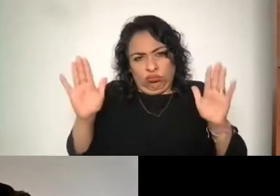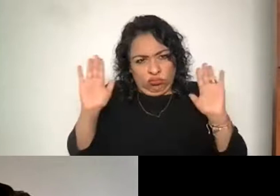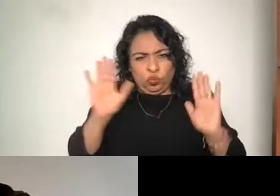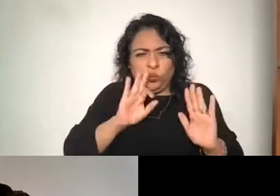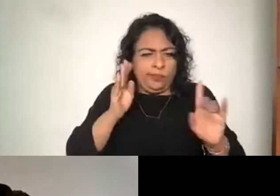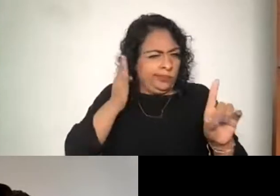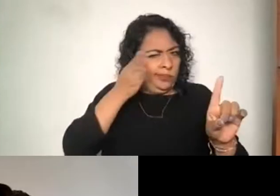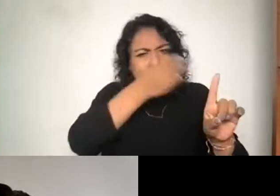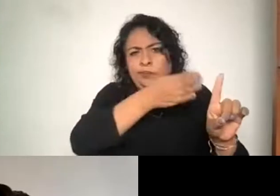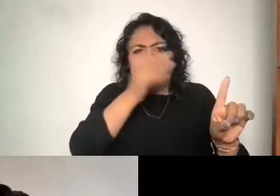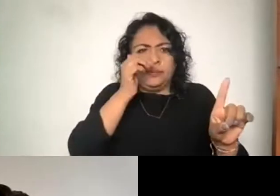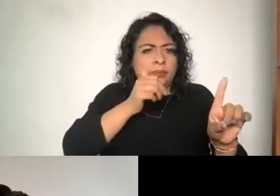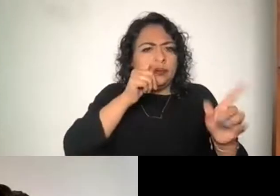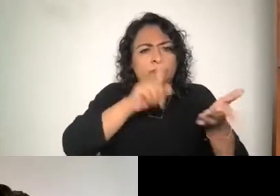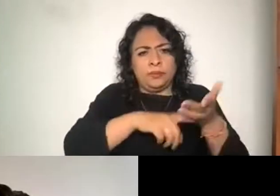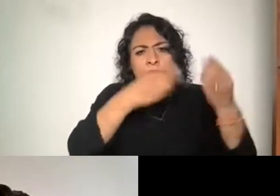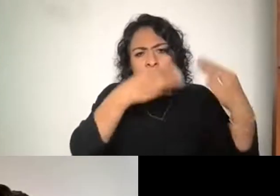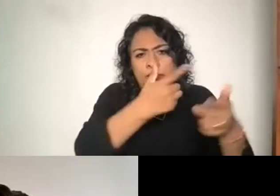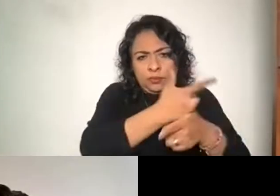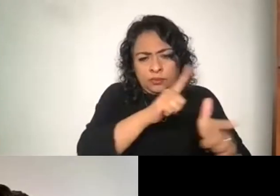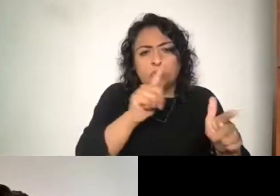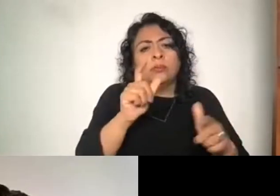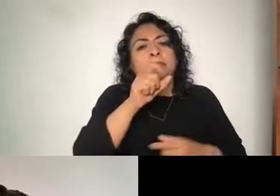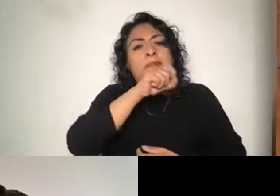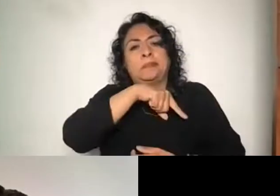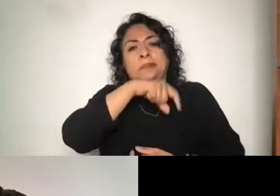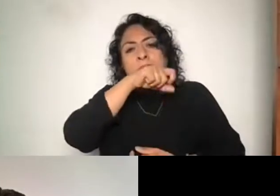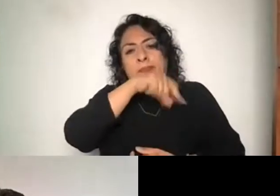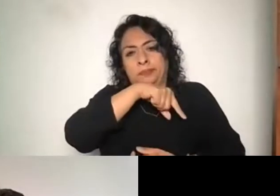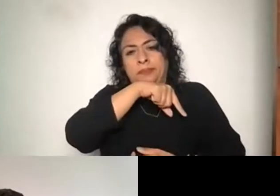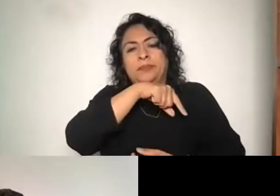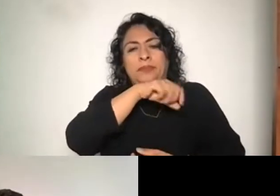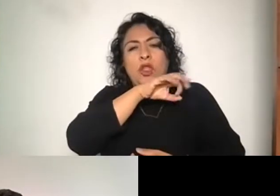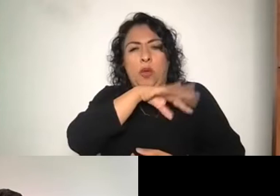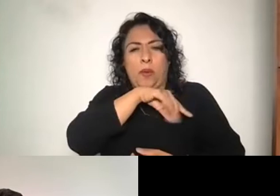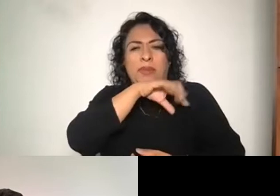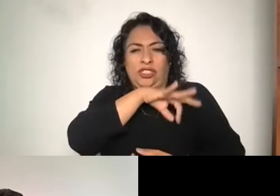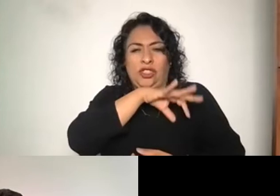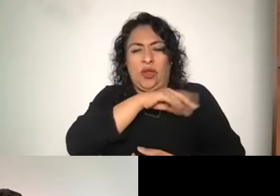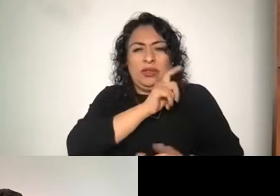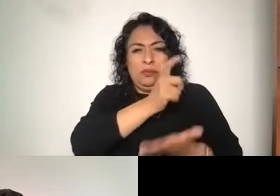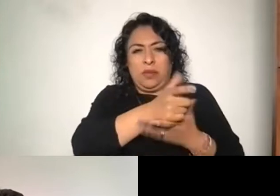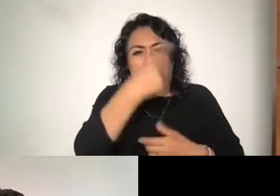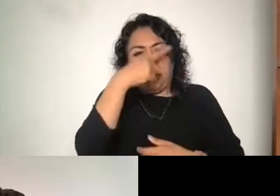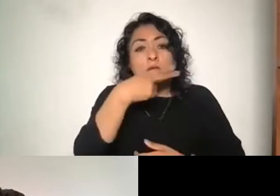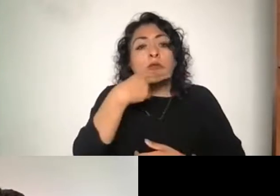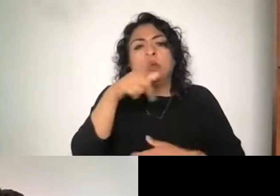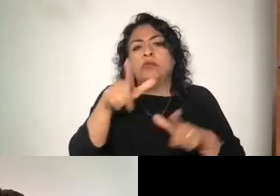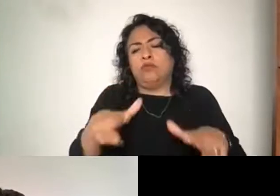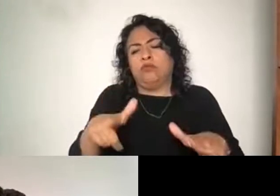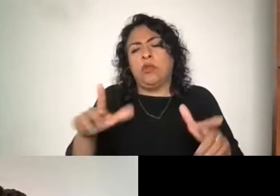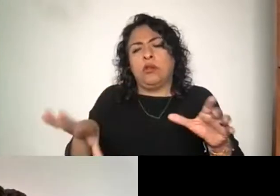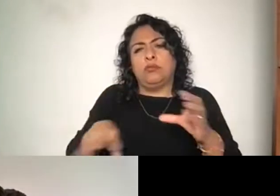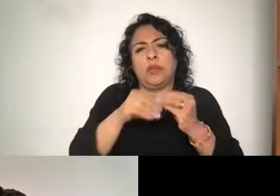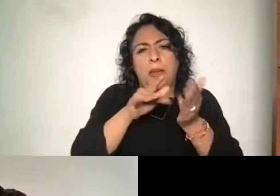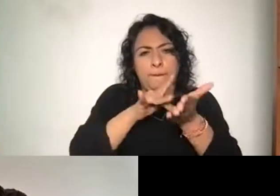directamente siempre en Mercado Libre, pero con las comisiones que cobra la plataforma para su uso. Es un portal solidario, en